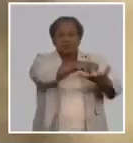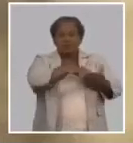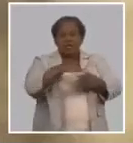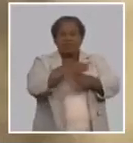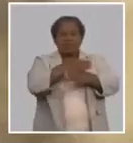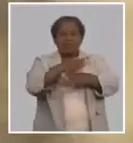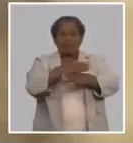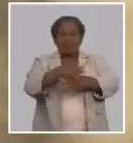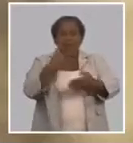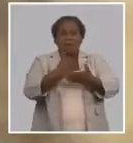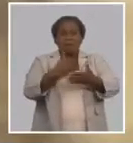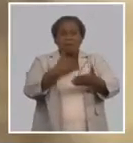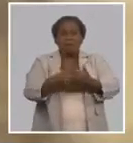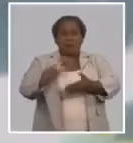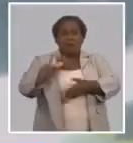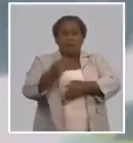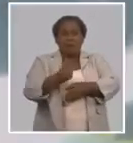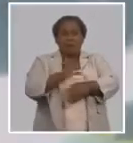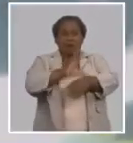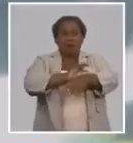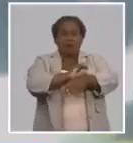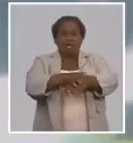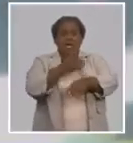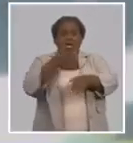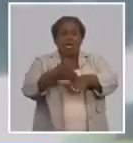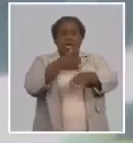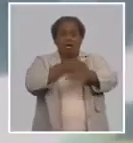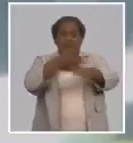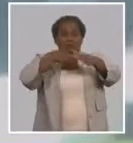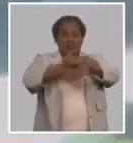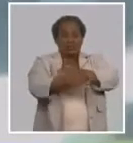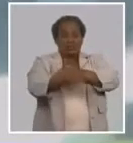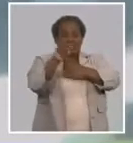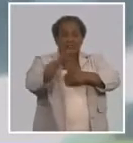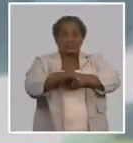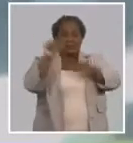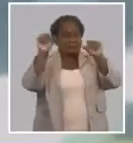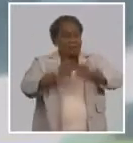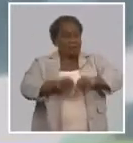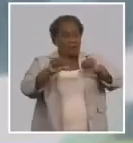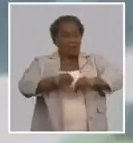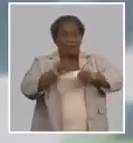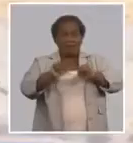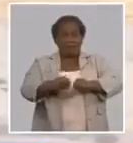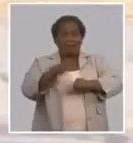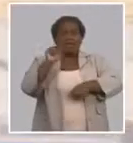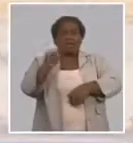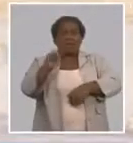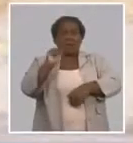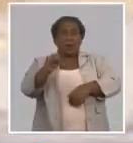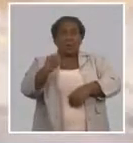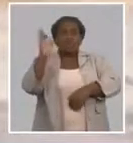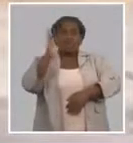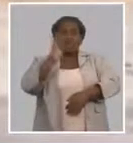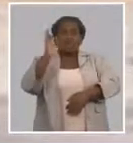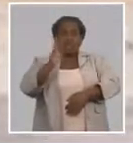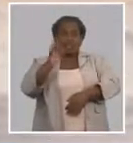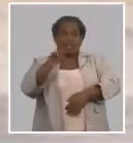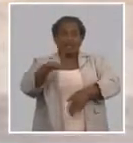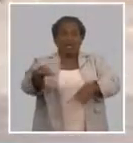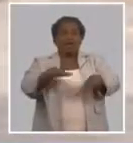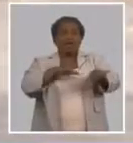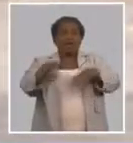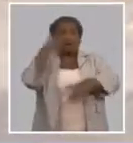pensilvania prueba obligatoria de cobisa antes de entrar al estado estamos en el peor pico de la pandemia con la fiesta de acción de gracias' la semana que viene